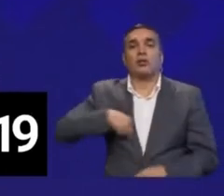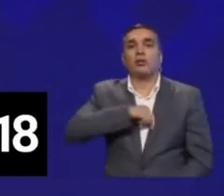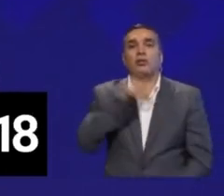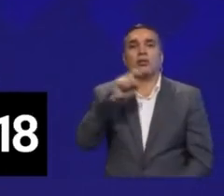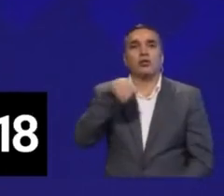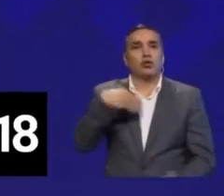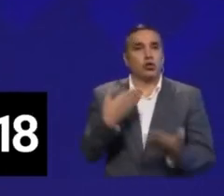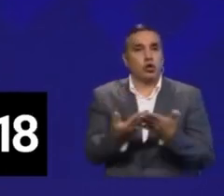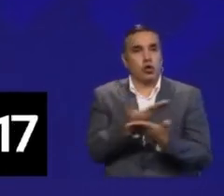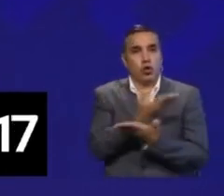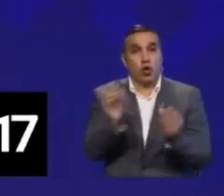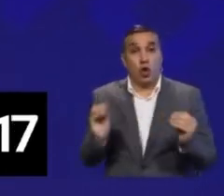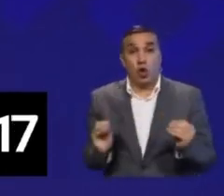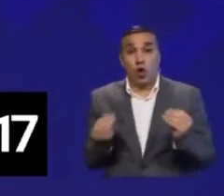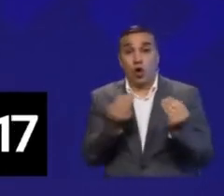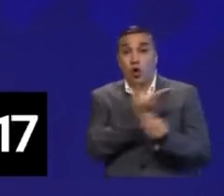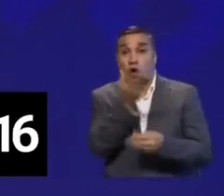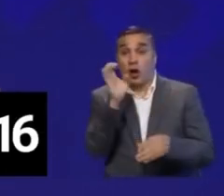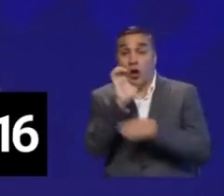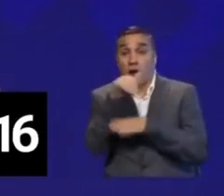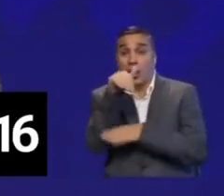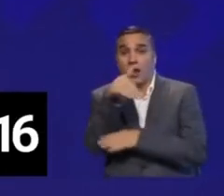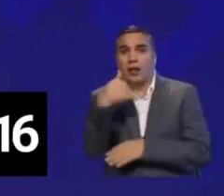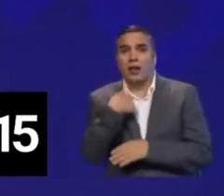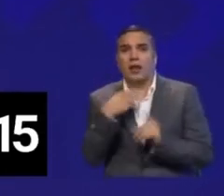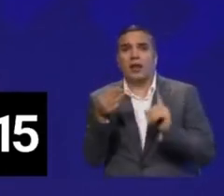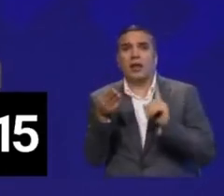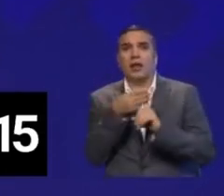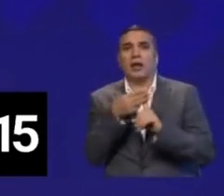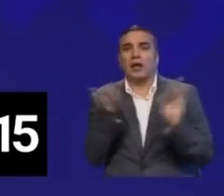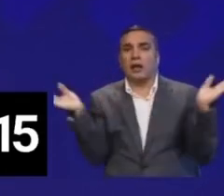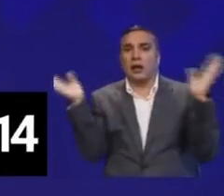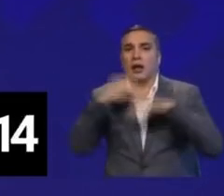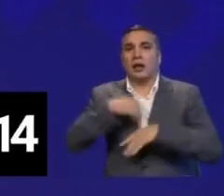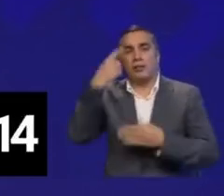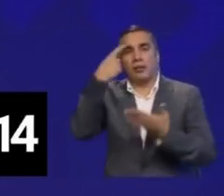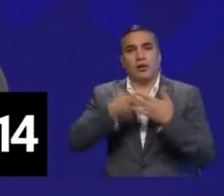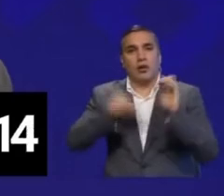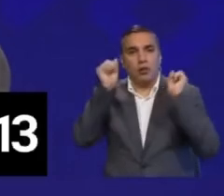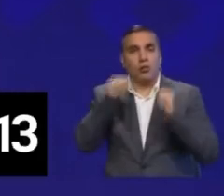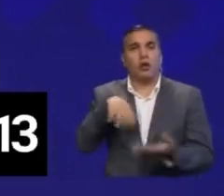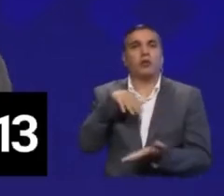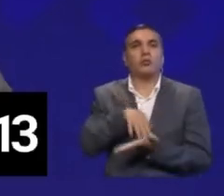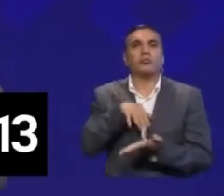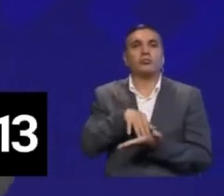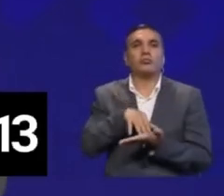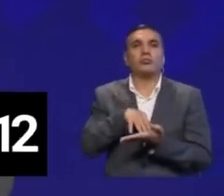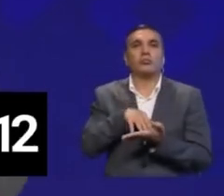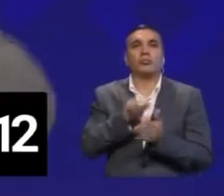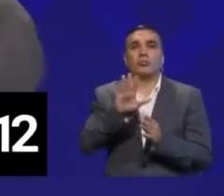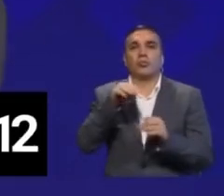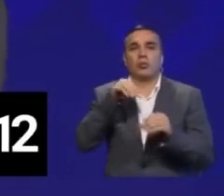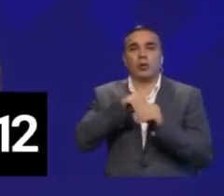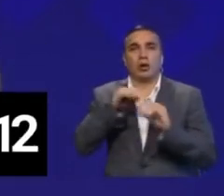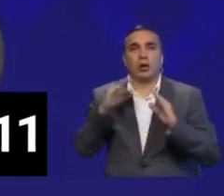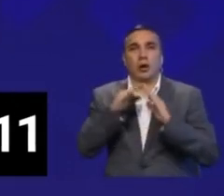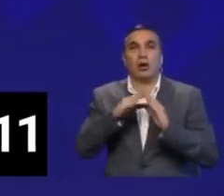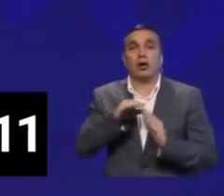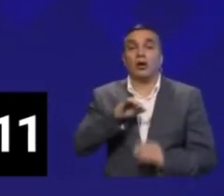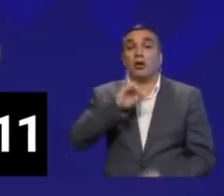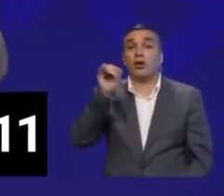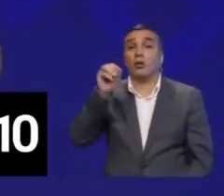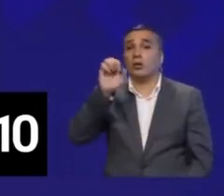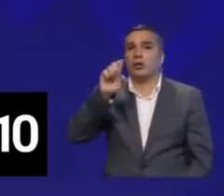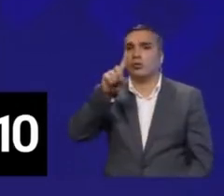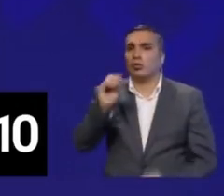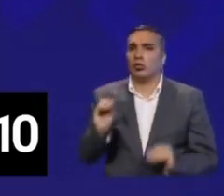que todos los jóvenes del Ecuador tengan internet gratuito para que puedan estudiar a través de sus casas. José es un